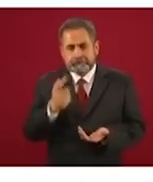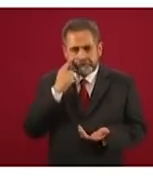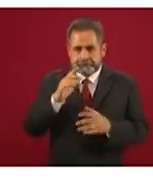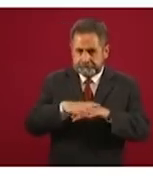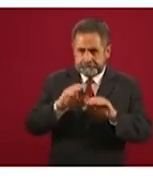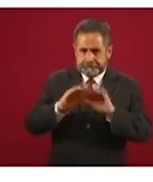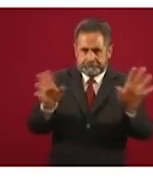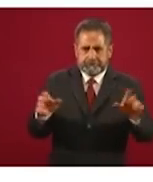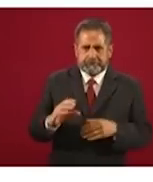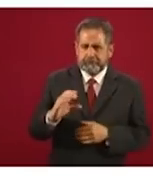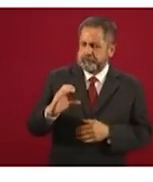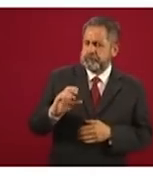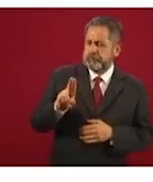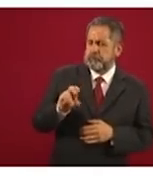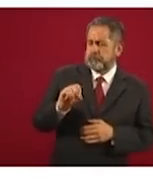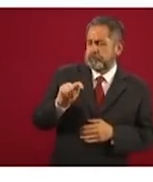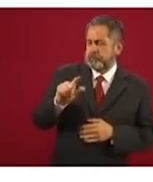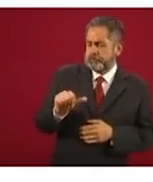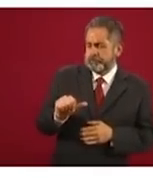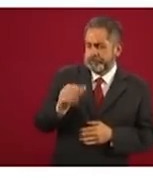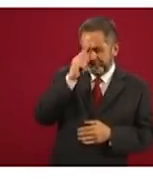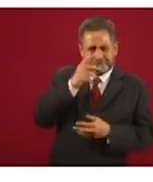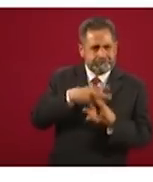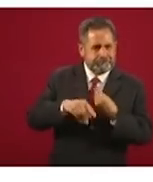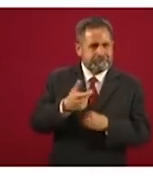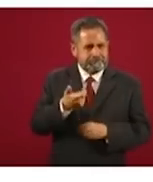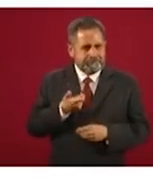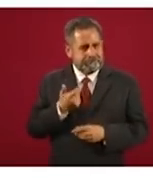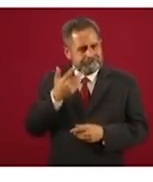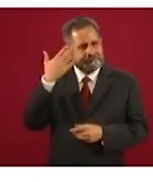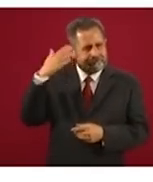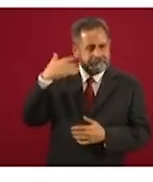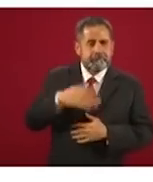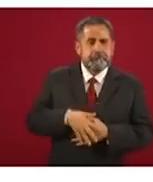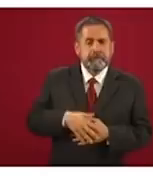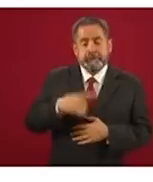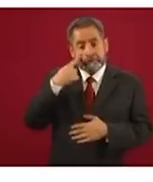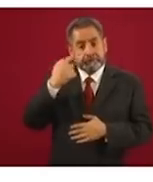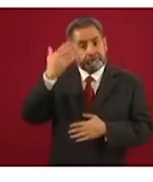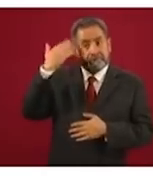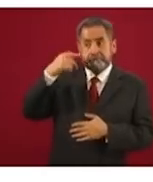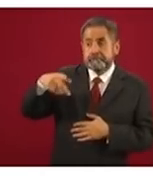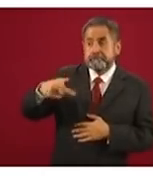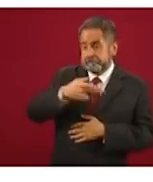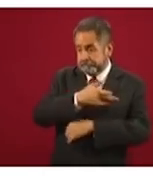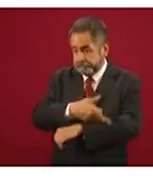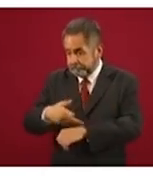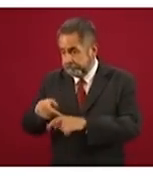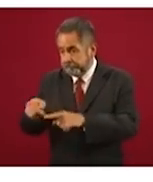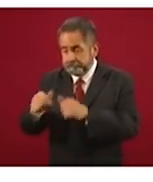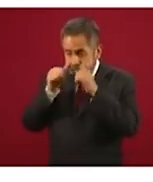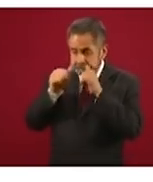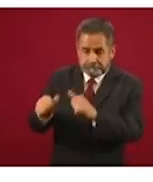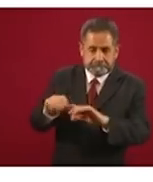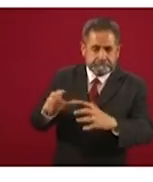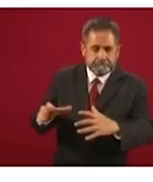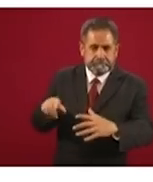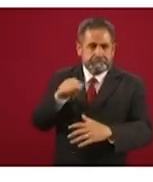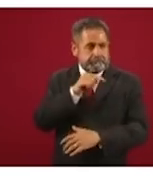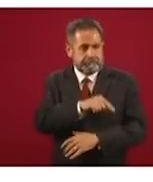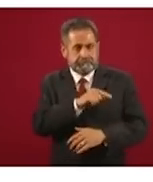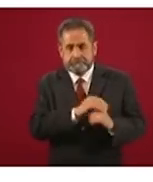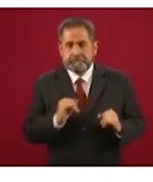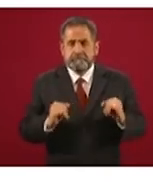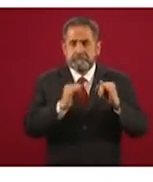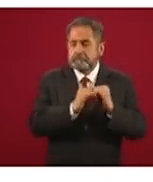son estas cuotas de recuperación? Básicamente es que cuando la persona, la familia se atiende en una